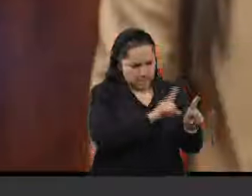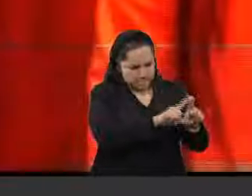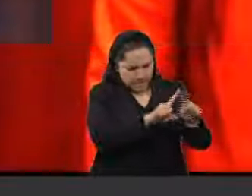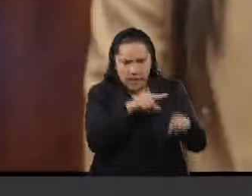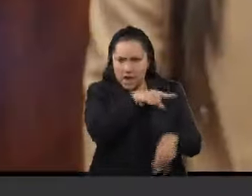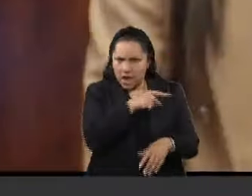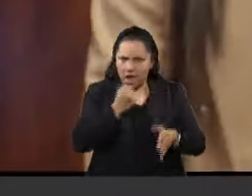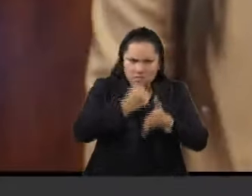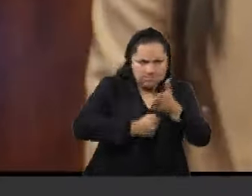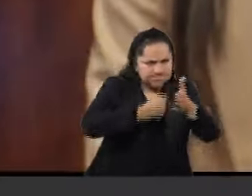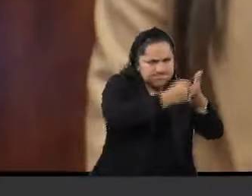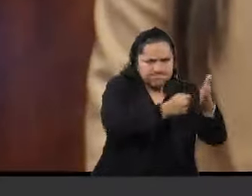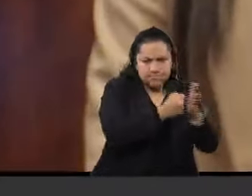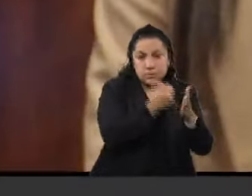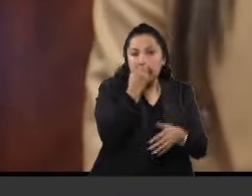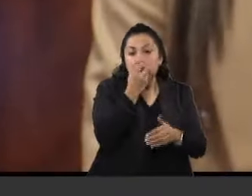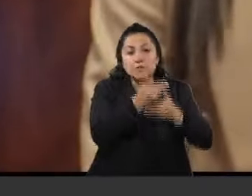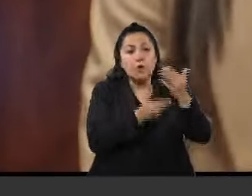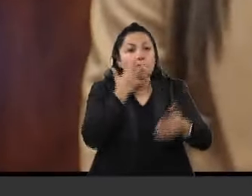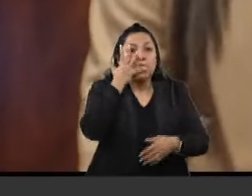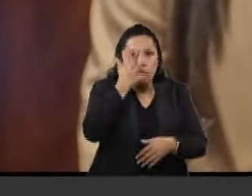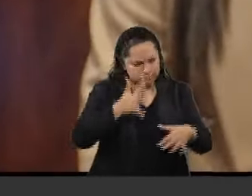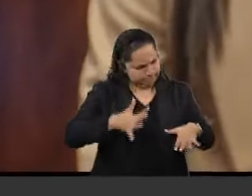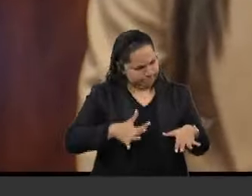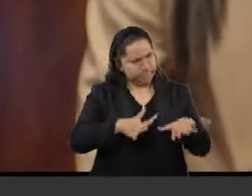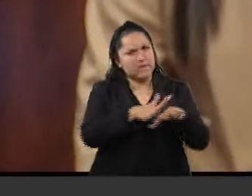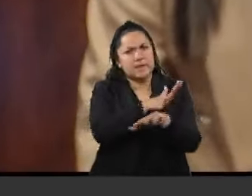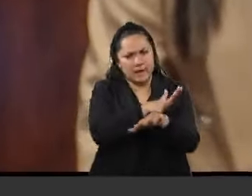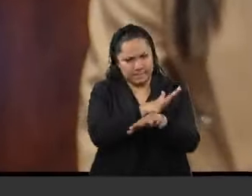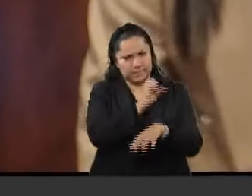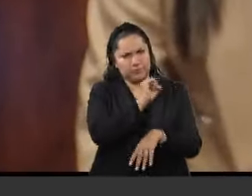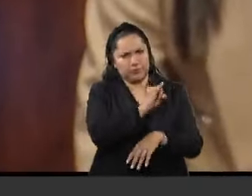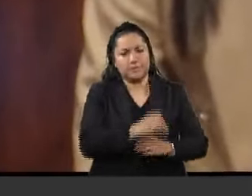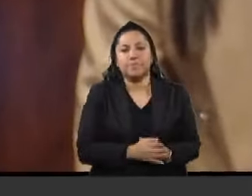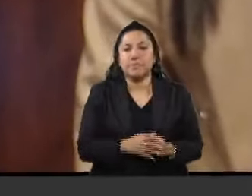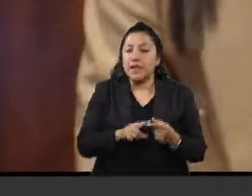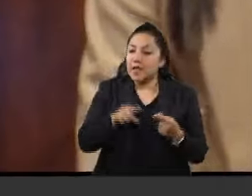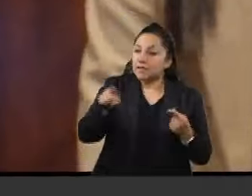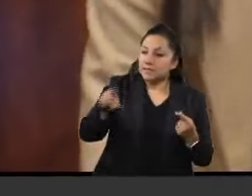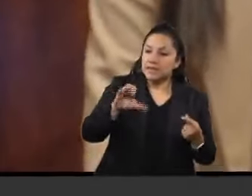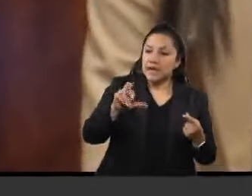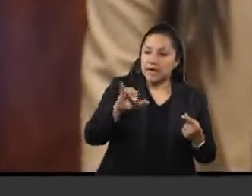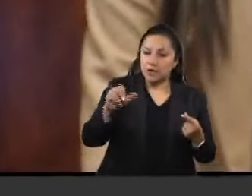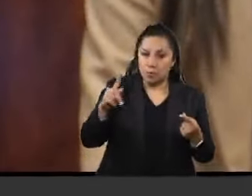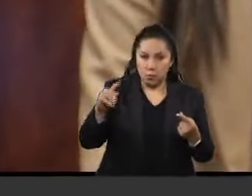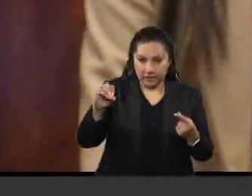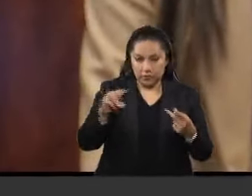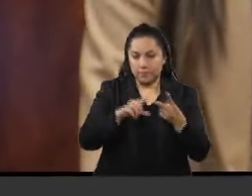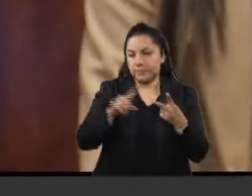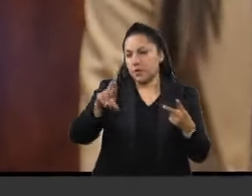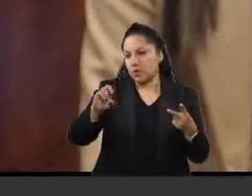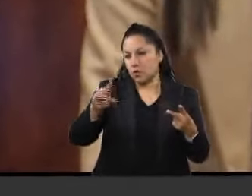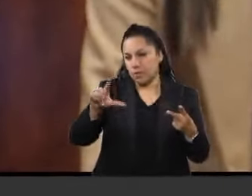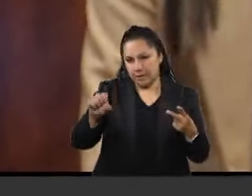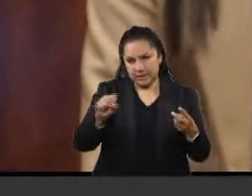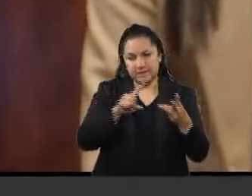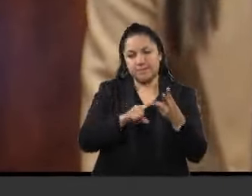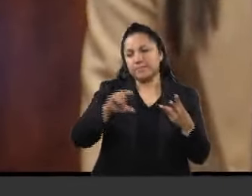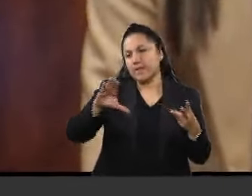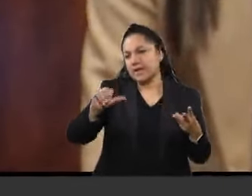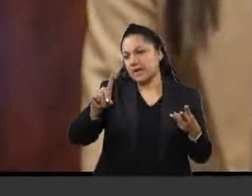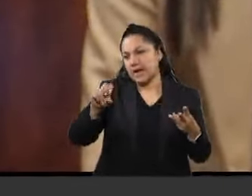libertades. Y qué homenaje tan justo y merecido para Elvia Carrillo Puerto, Margarita Robles, María Ríos